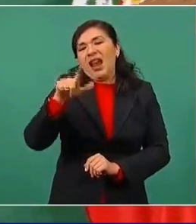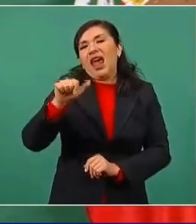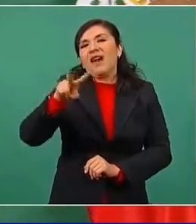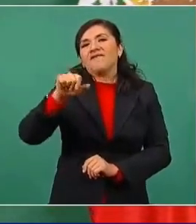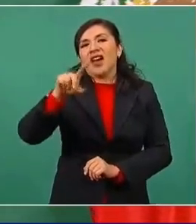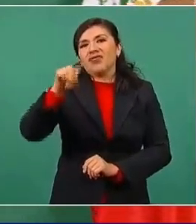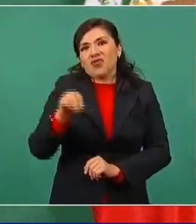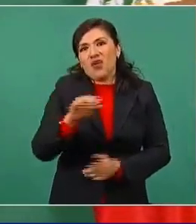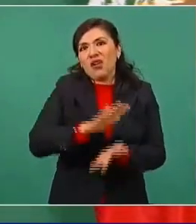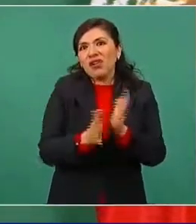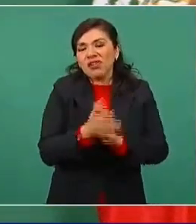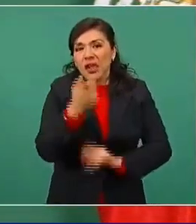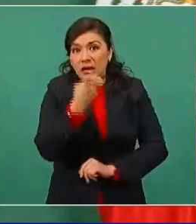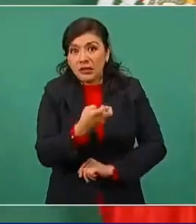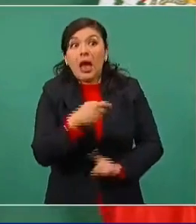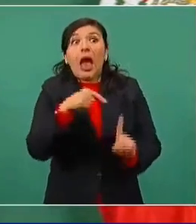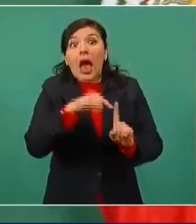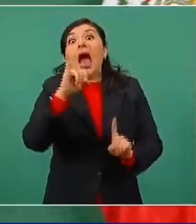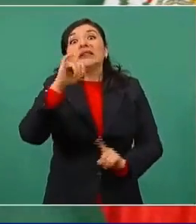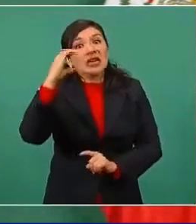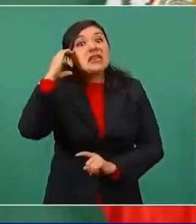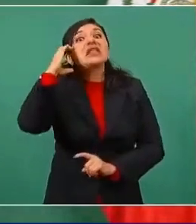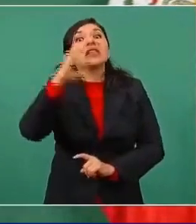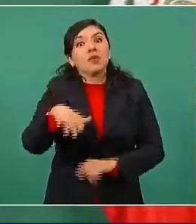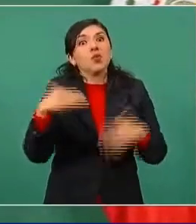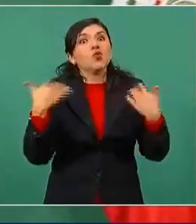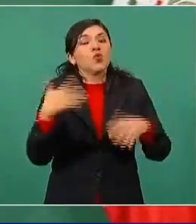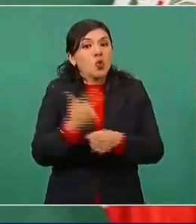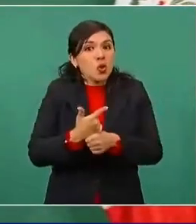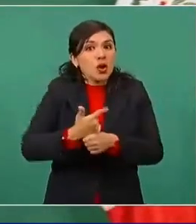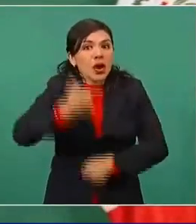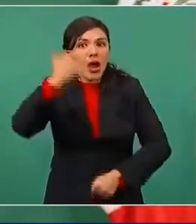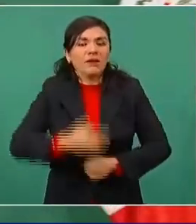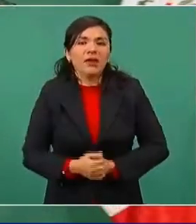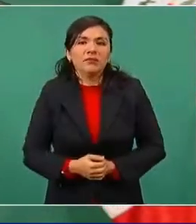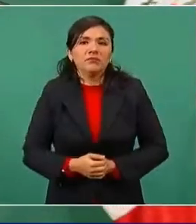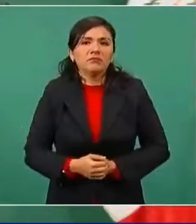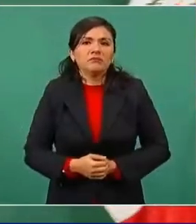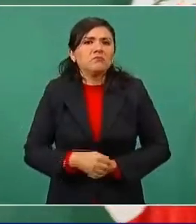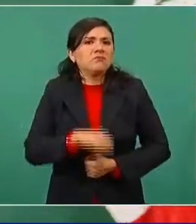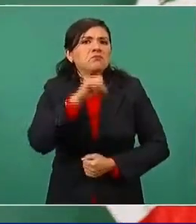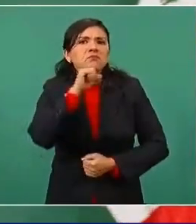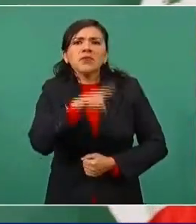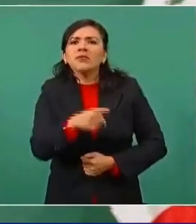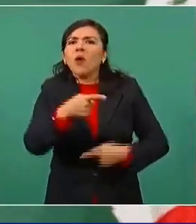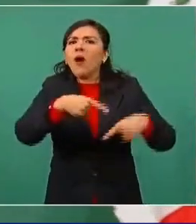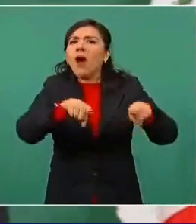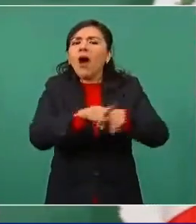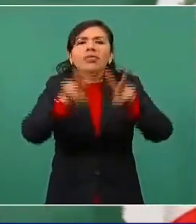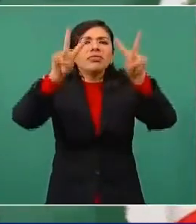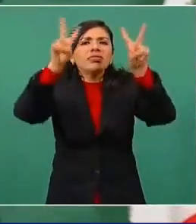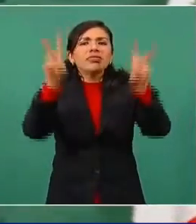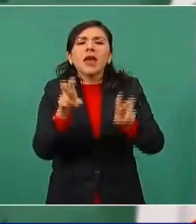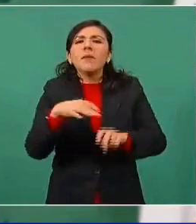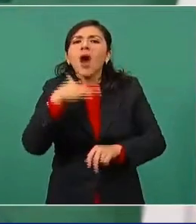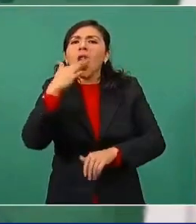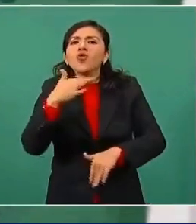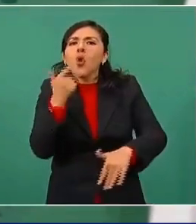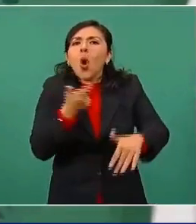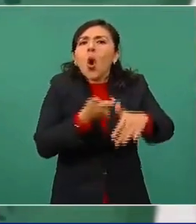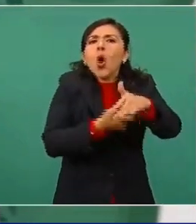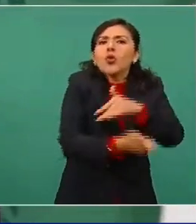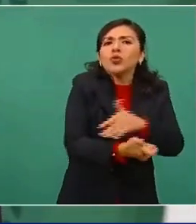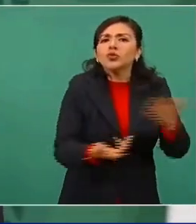que sí era delito grave, aunque se tratara de asuntos de corrupción.